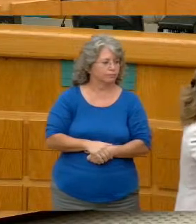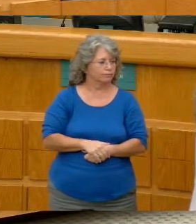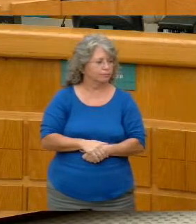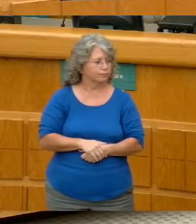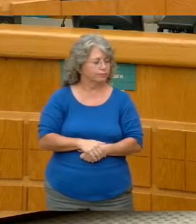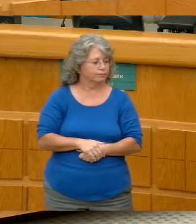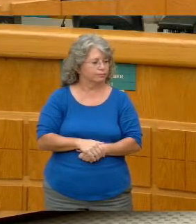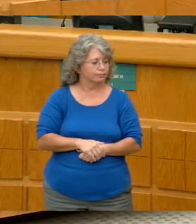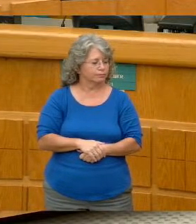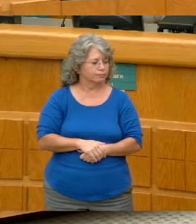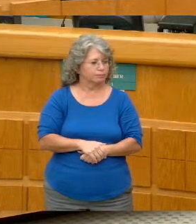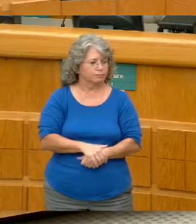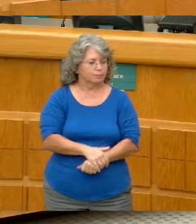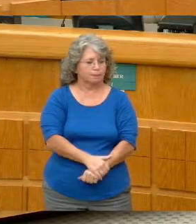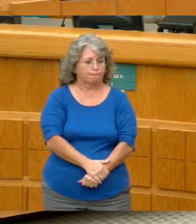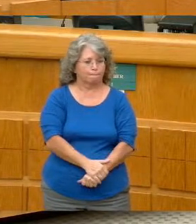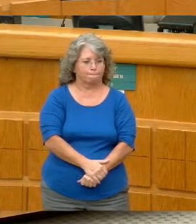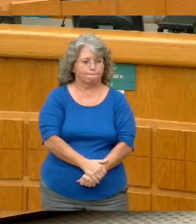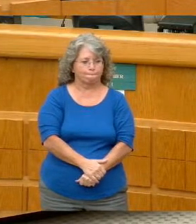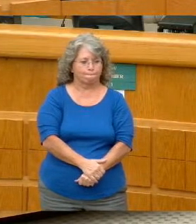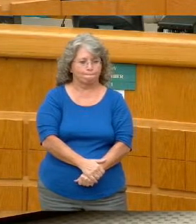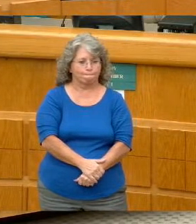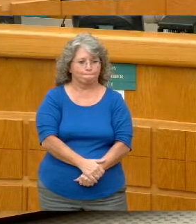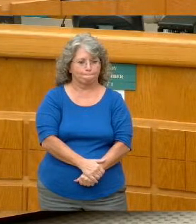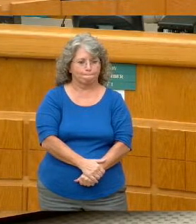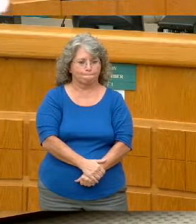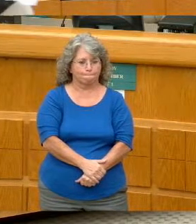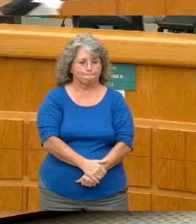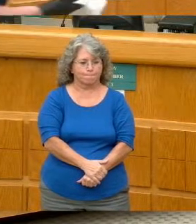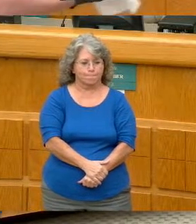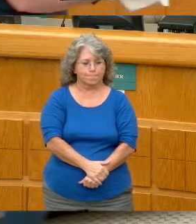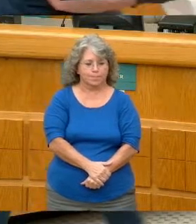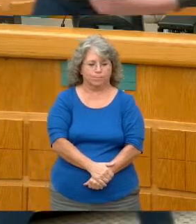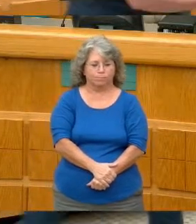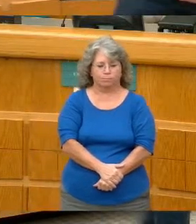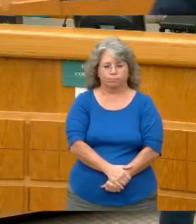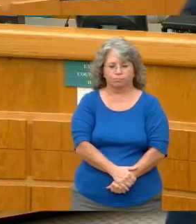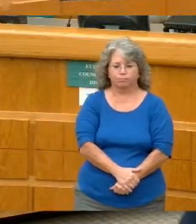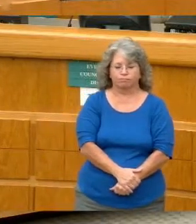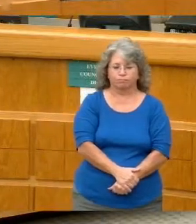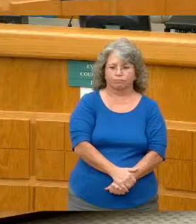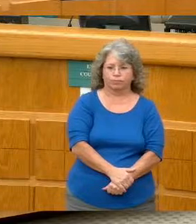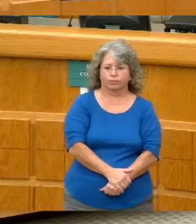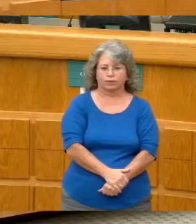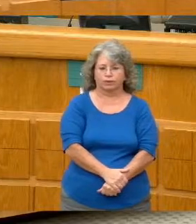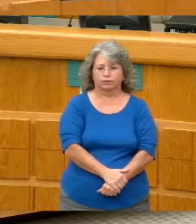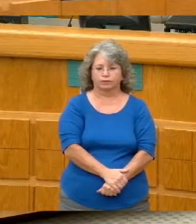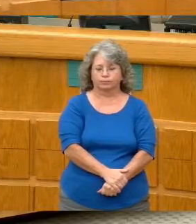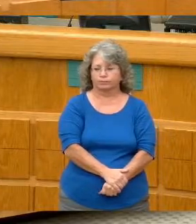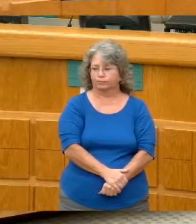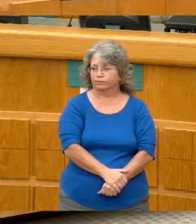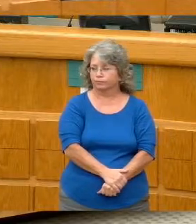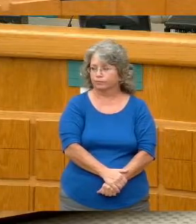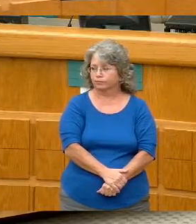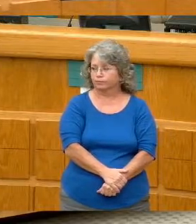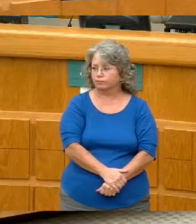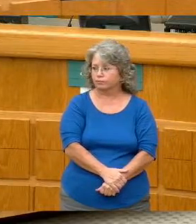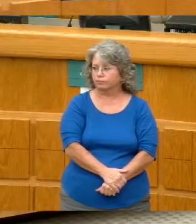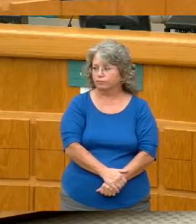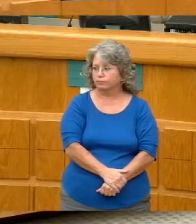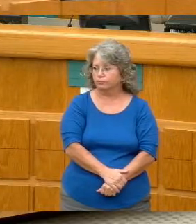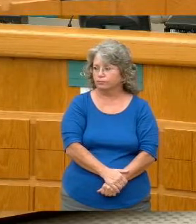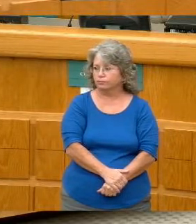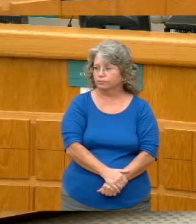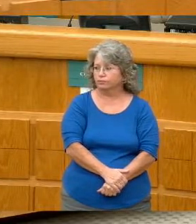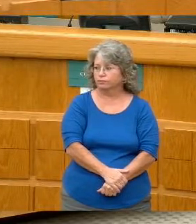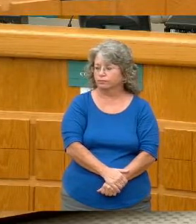En las últimas 24 horas se han reportado 75 casos confirmados por el coronavirus. Los casos positivos han tenido un leve aumento en los últimos 3